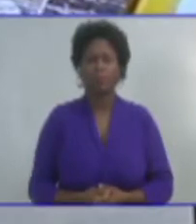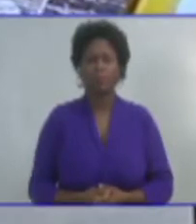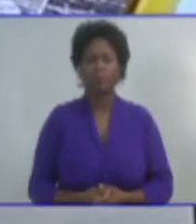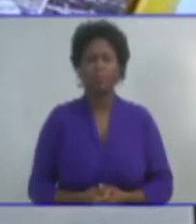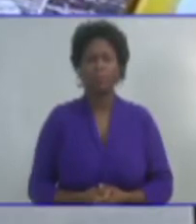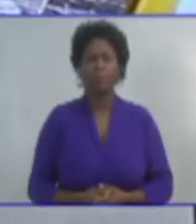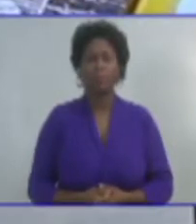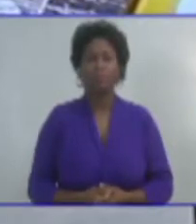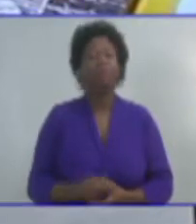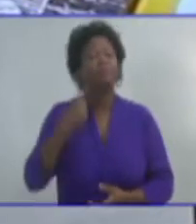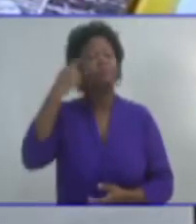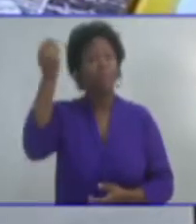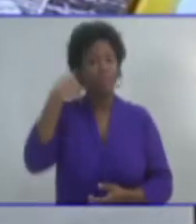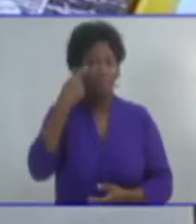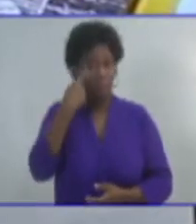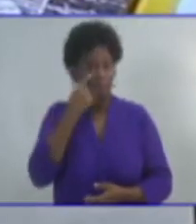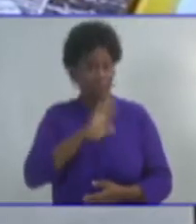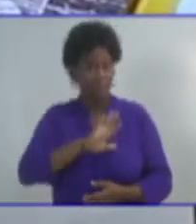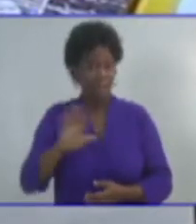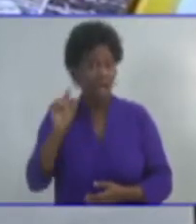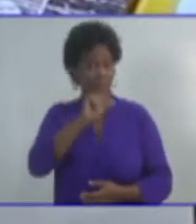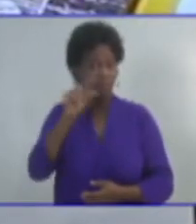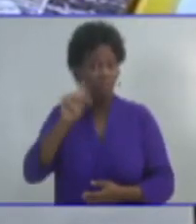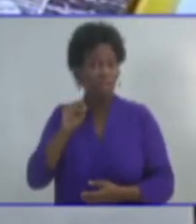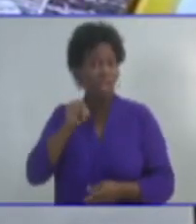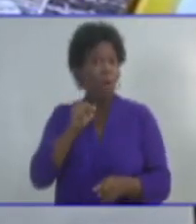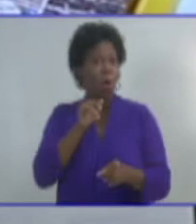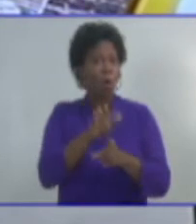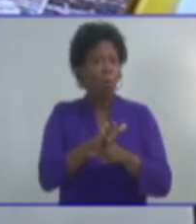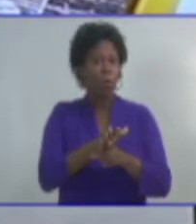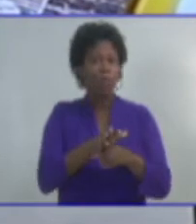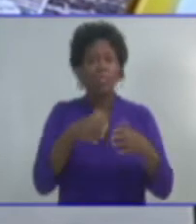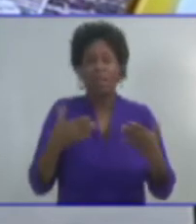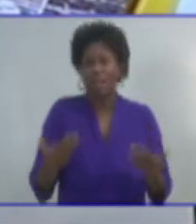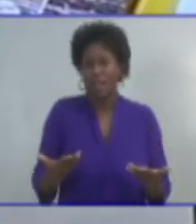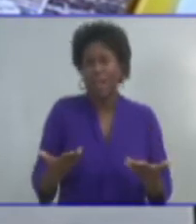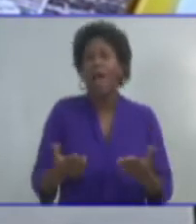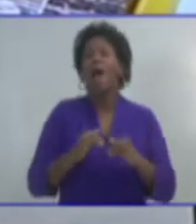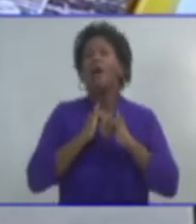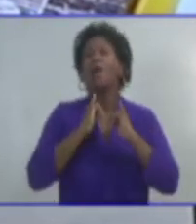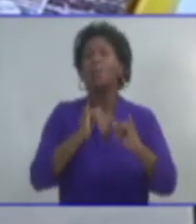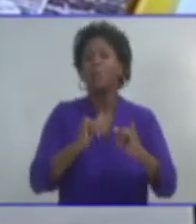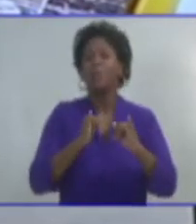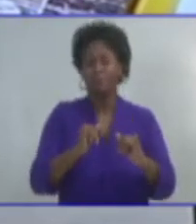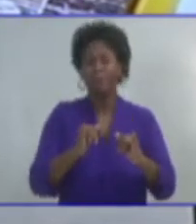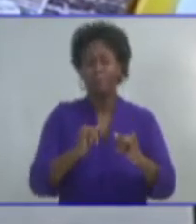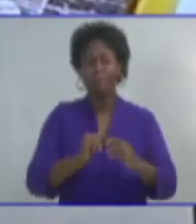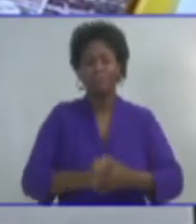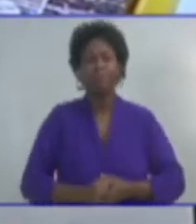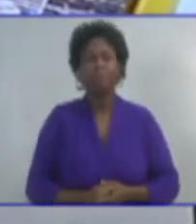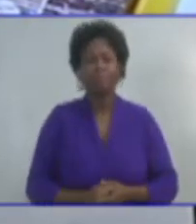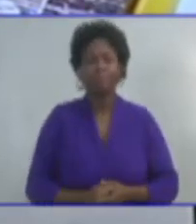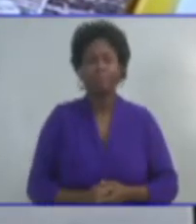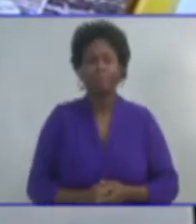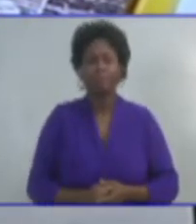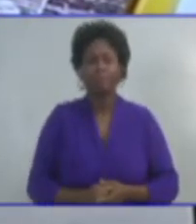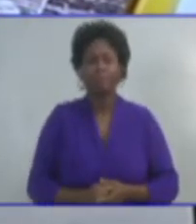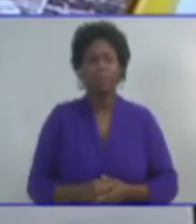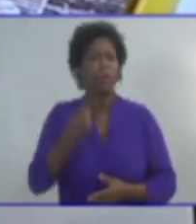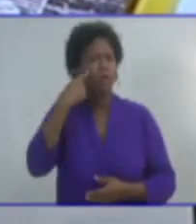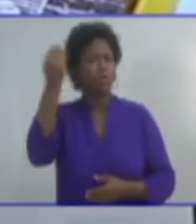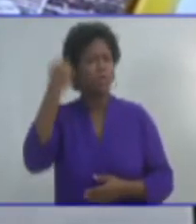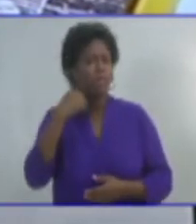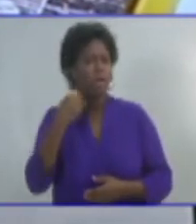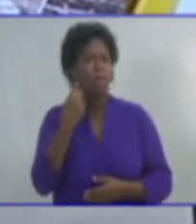Ya la usted oyó en los titulares. Iniciamos pues nuestras noticias con una información que ha recorrido